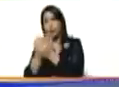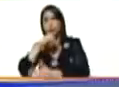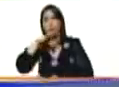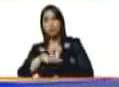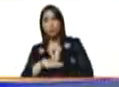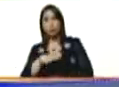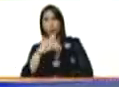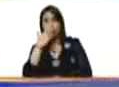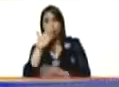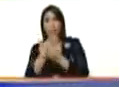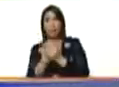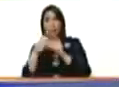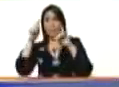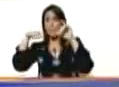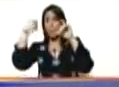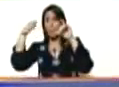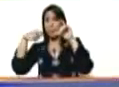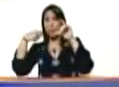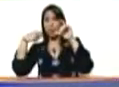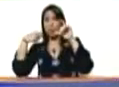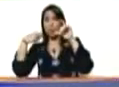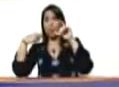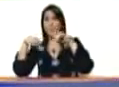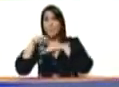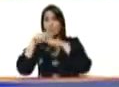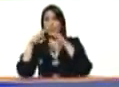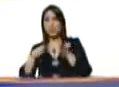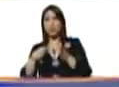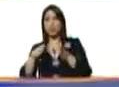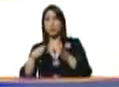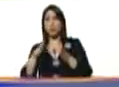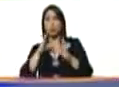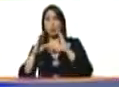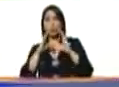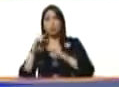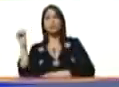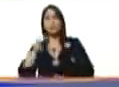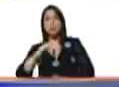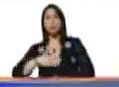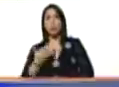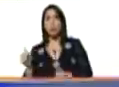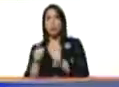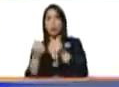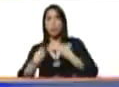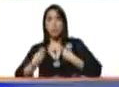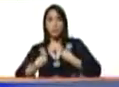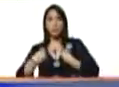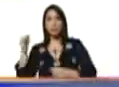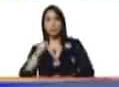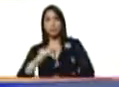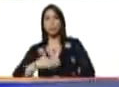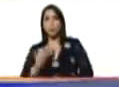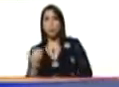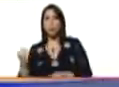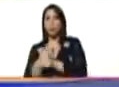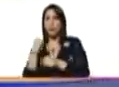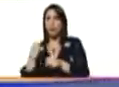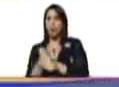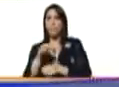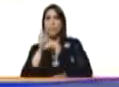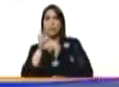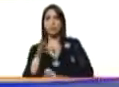ante el documental de Ñáñez, sí pudimos haber convivido, sí pudimos haber trabajado por el